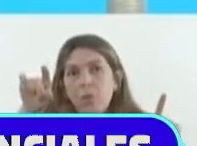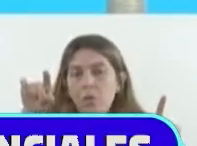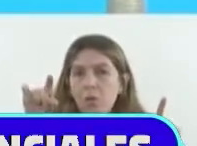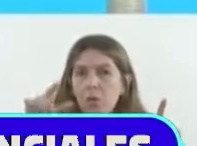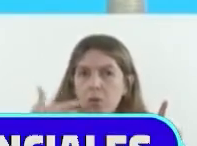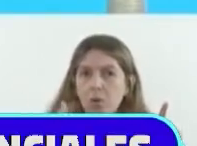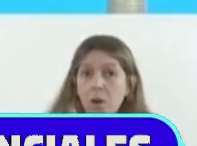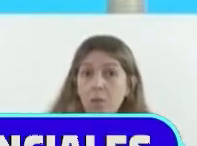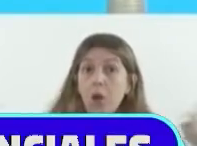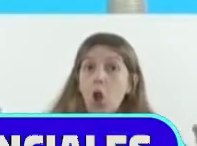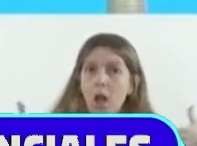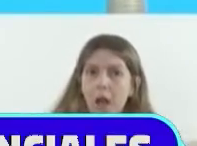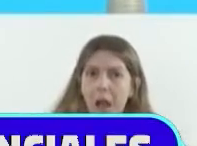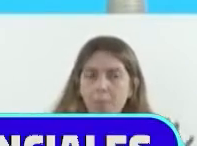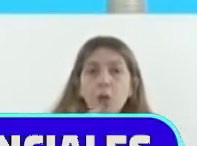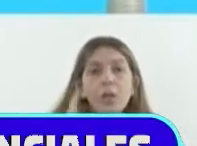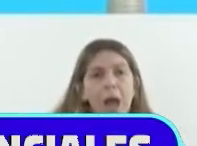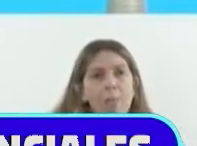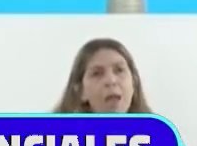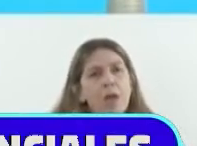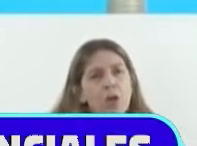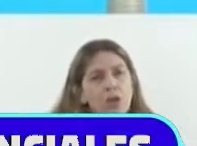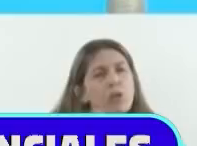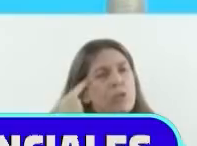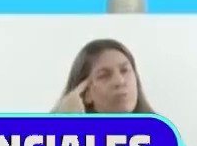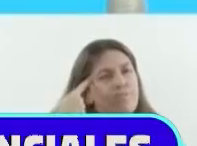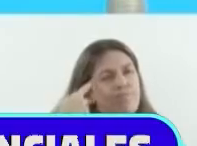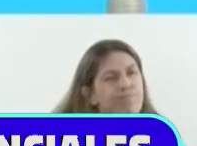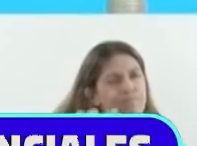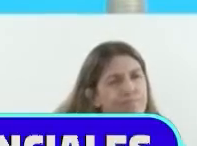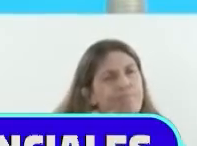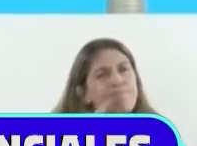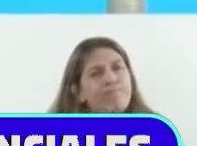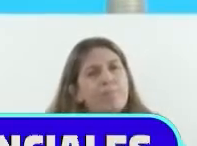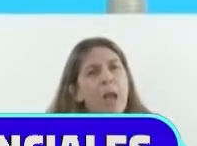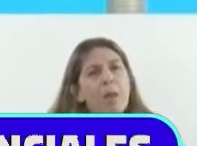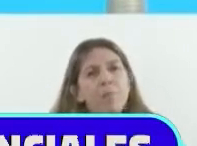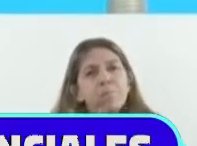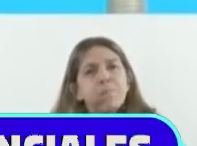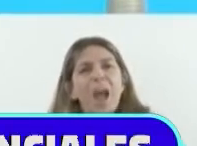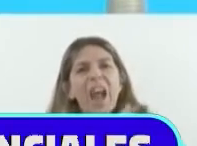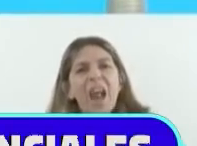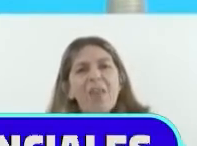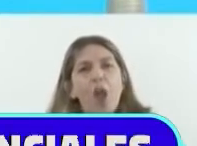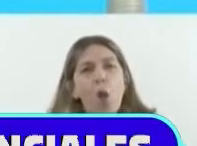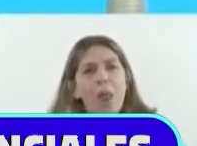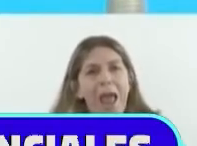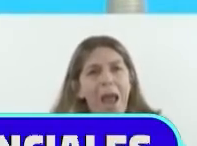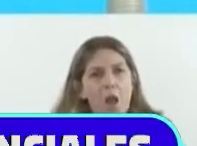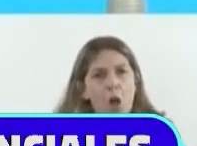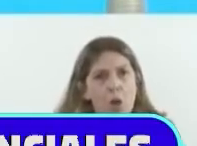Y también los que estamos viendo, y se lo marqué al jefe de gobierno, es que en el área